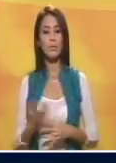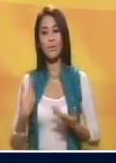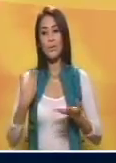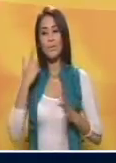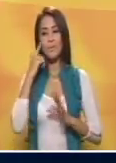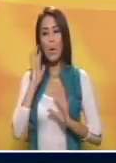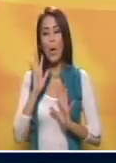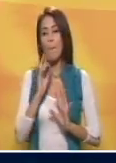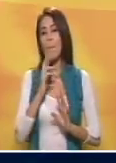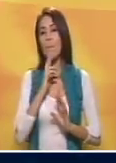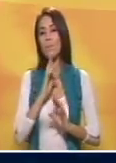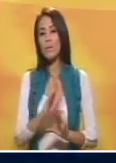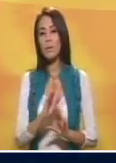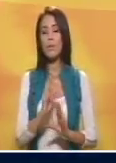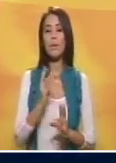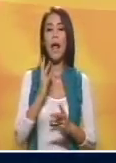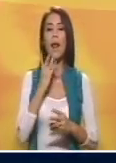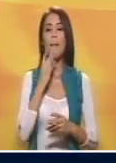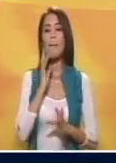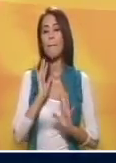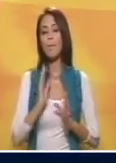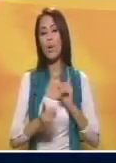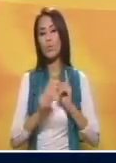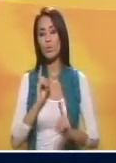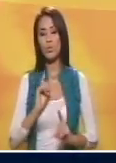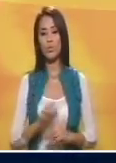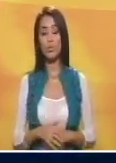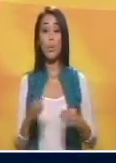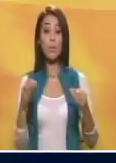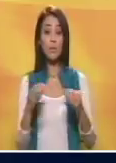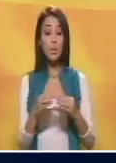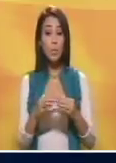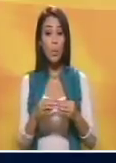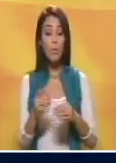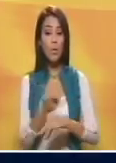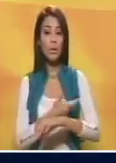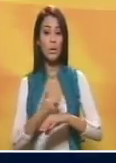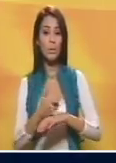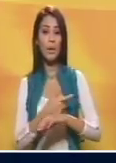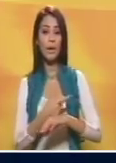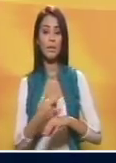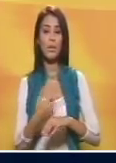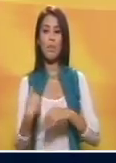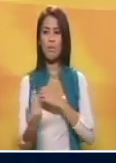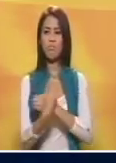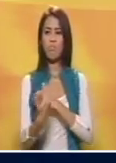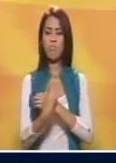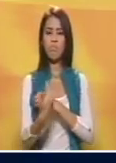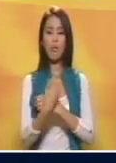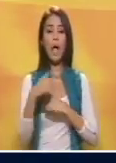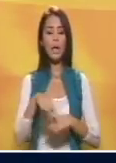darte algunos ejemplos sobre este grupo de gobiernos que pretenden atentar contra la soberanía de